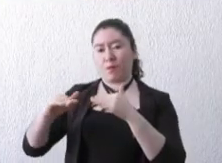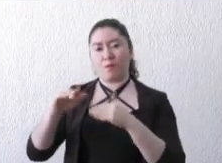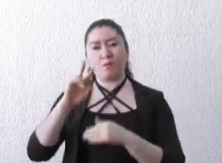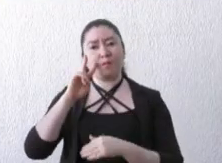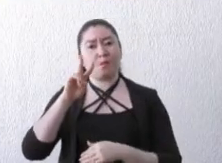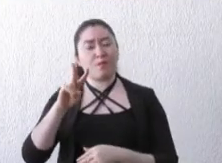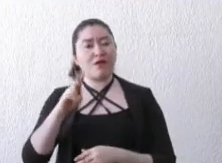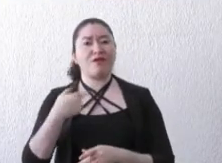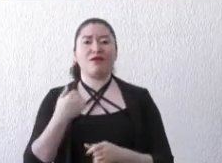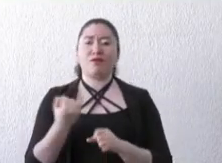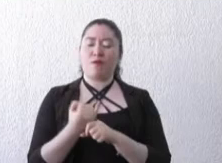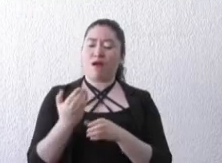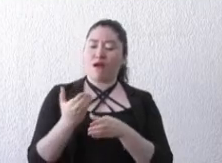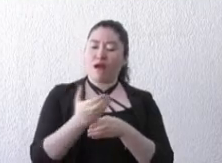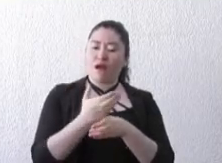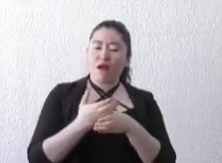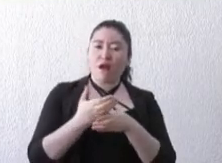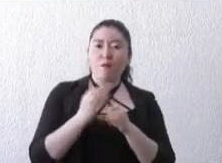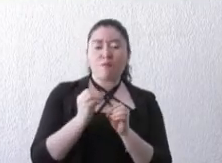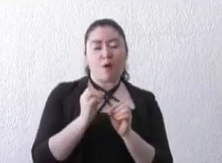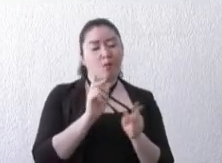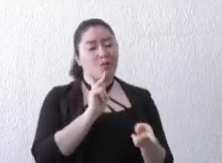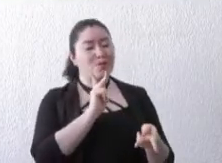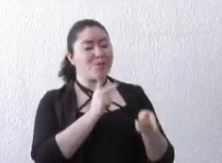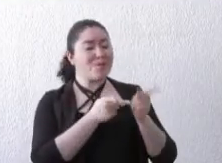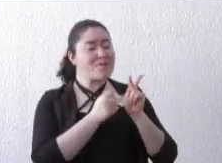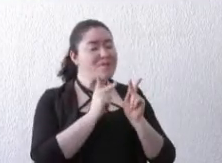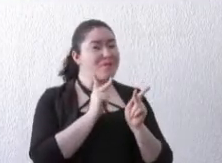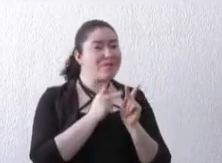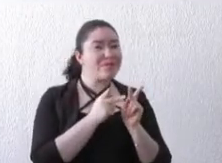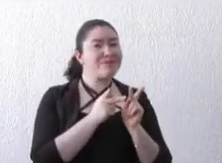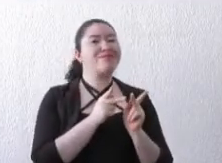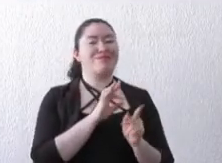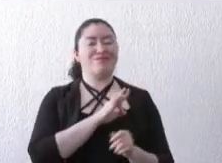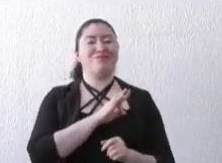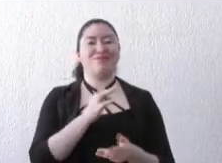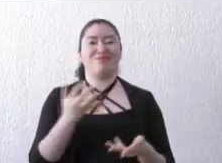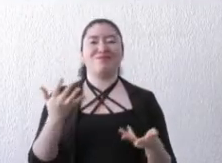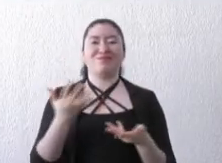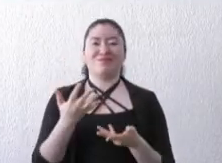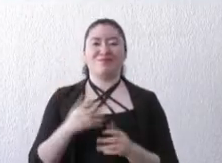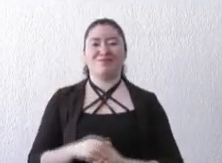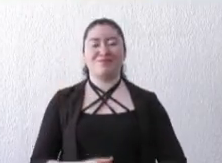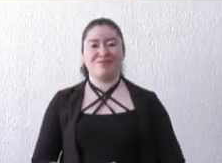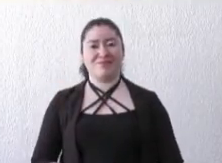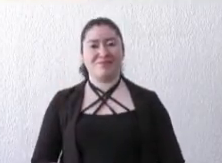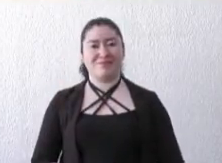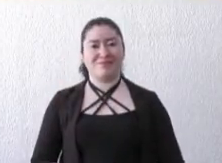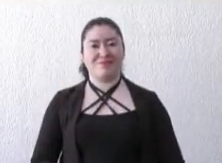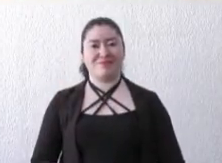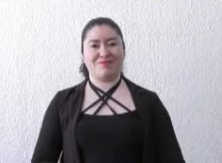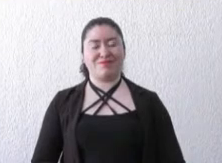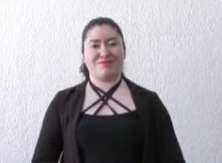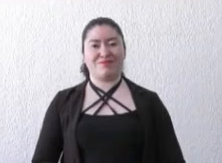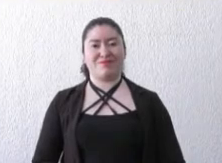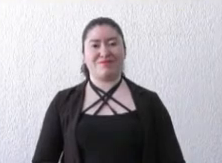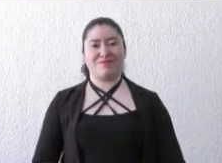donde el café, la conversación, en este remanso.